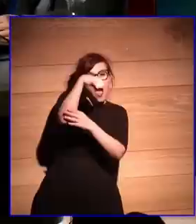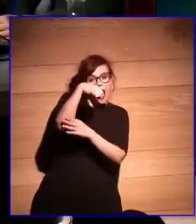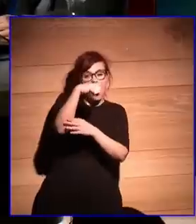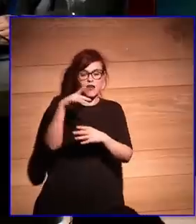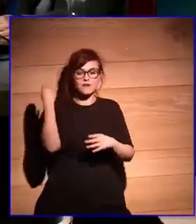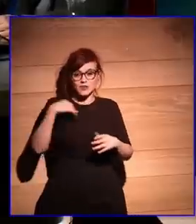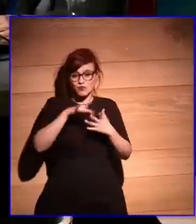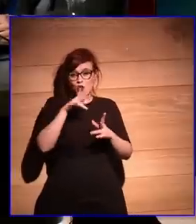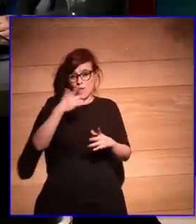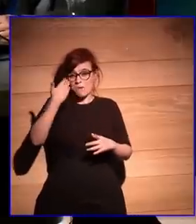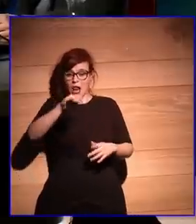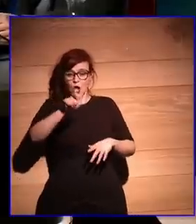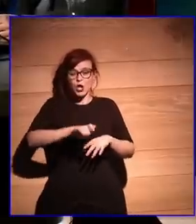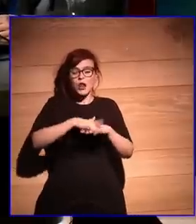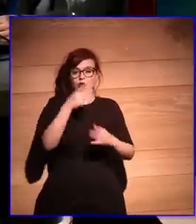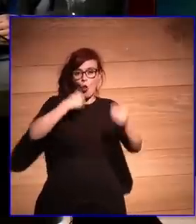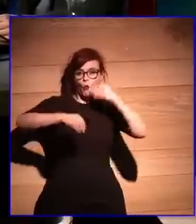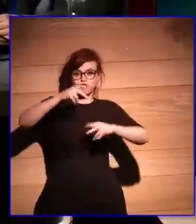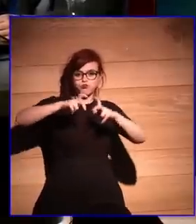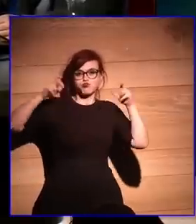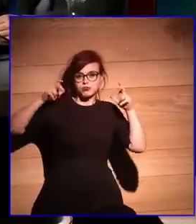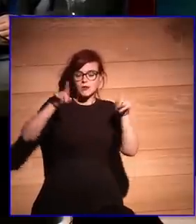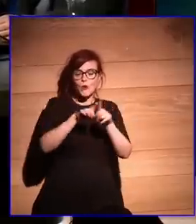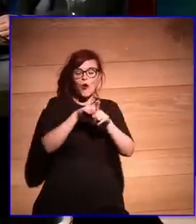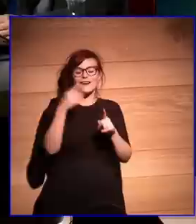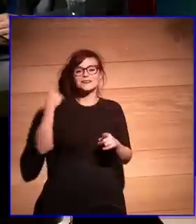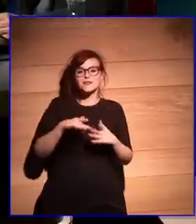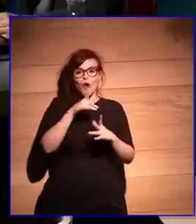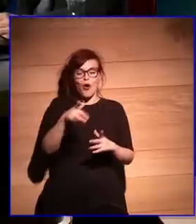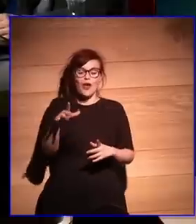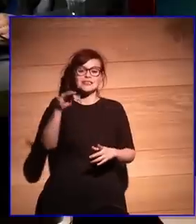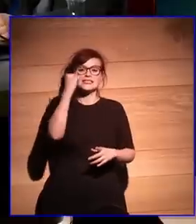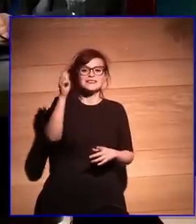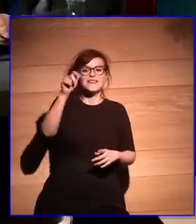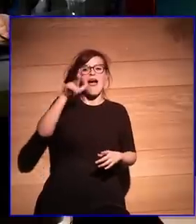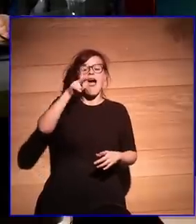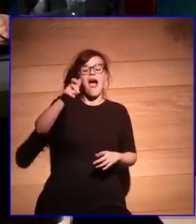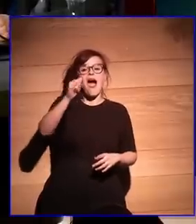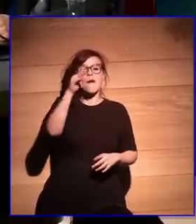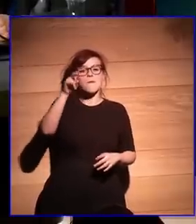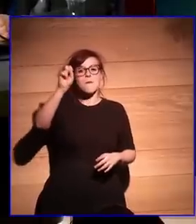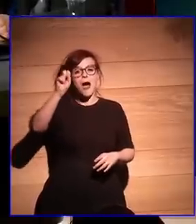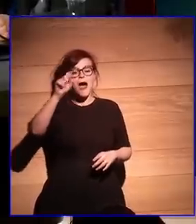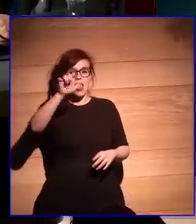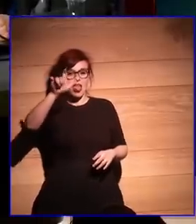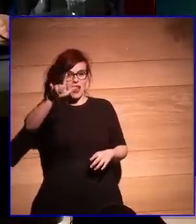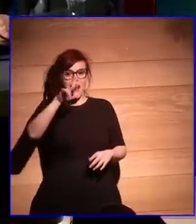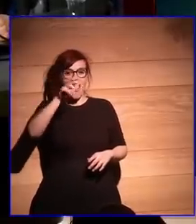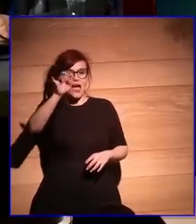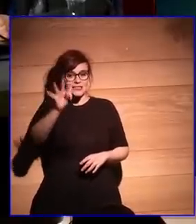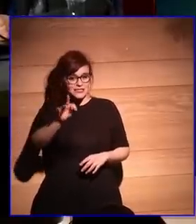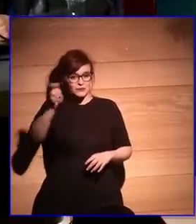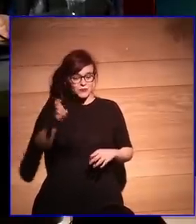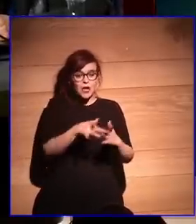el jorobado de Notre Dame, ¿no? La glotonería, pues coges Jabba el Hutt, Shere Khan, que se quiere comer a Mowgli. Es decir, todos ellos